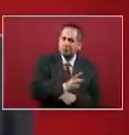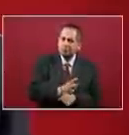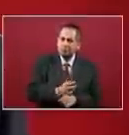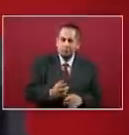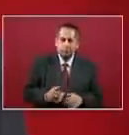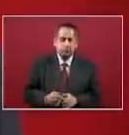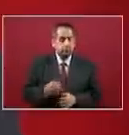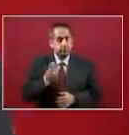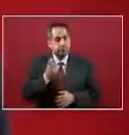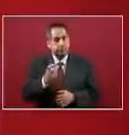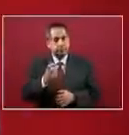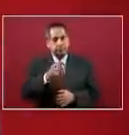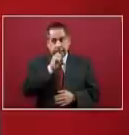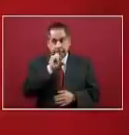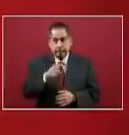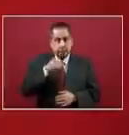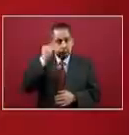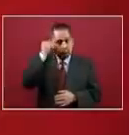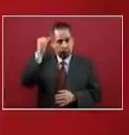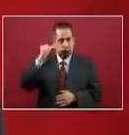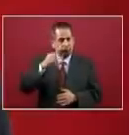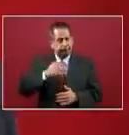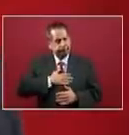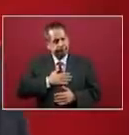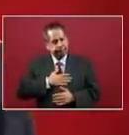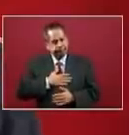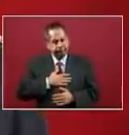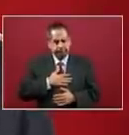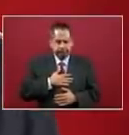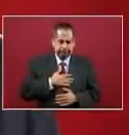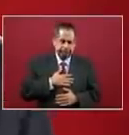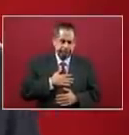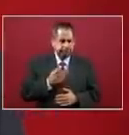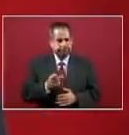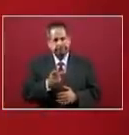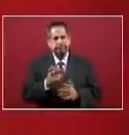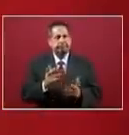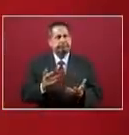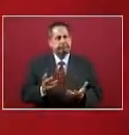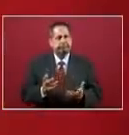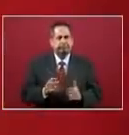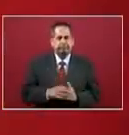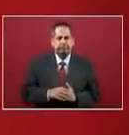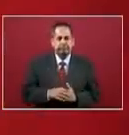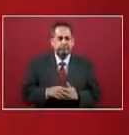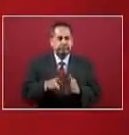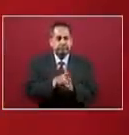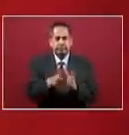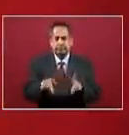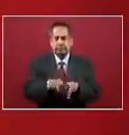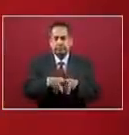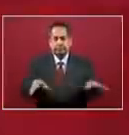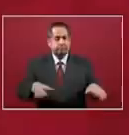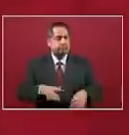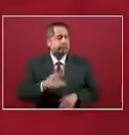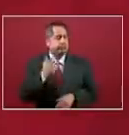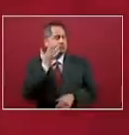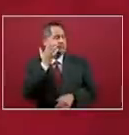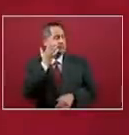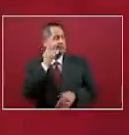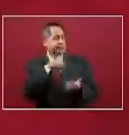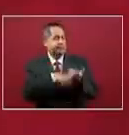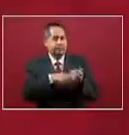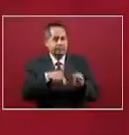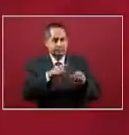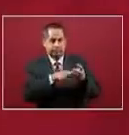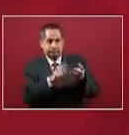Por eso, también mi cuestionamiento a la prensa fifí, para contestar tu